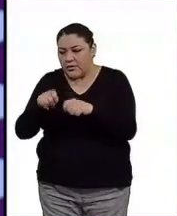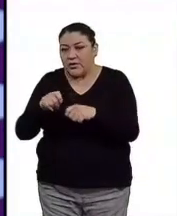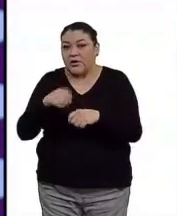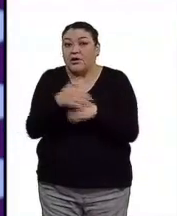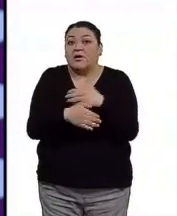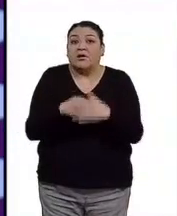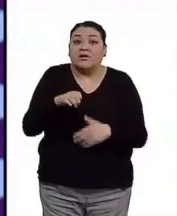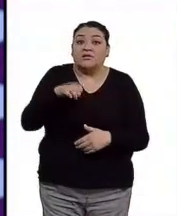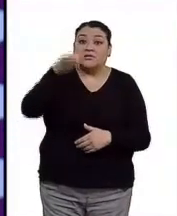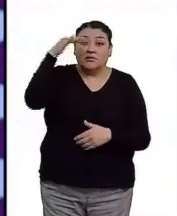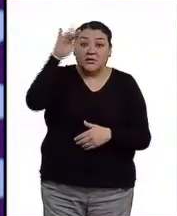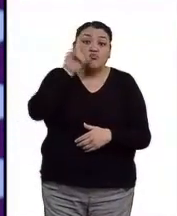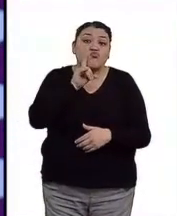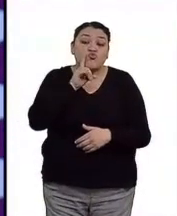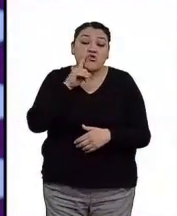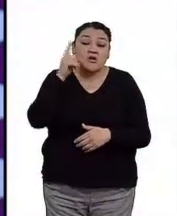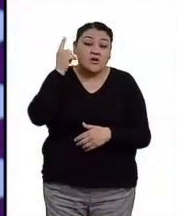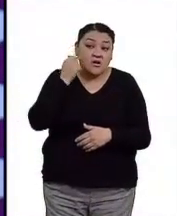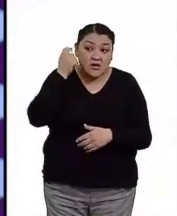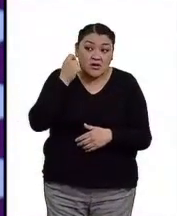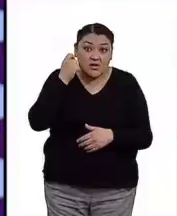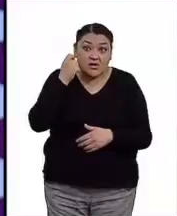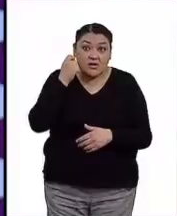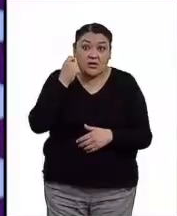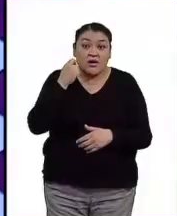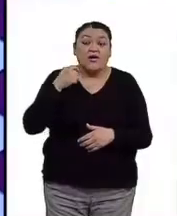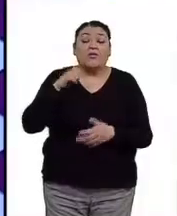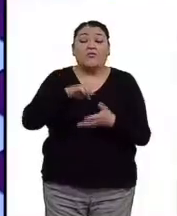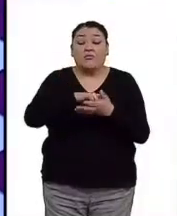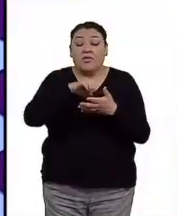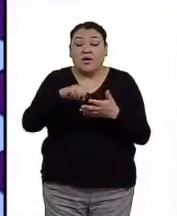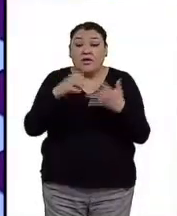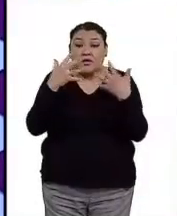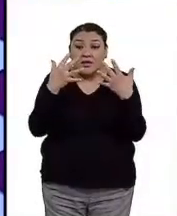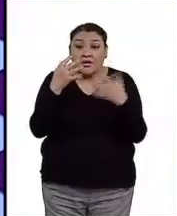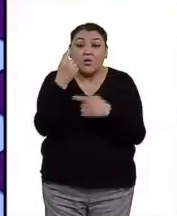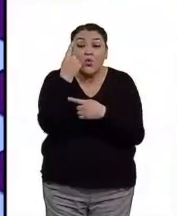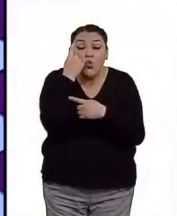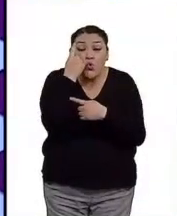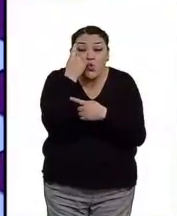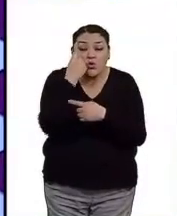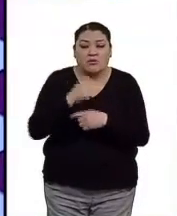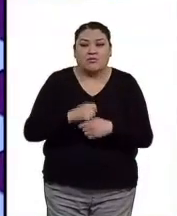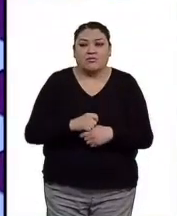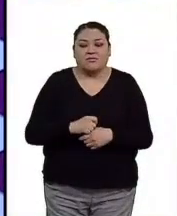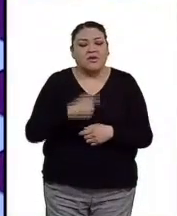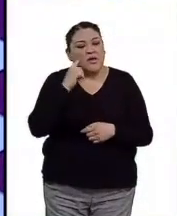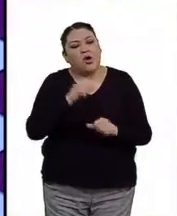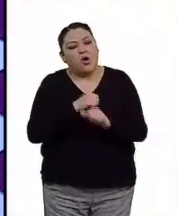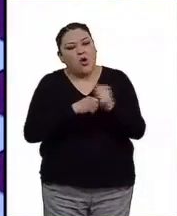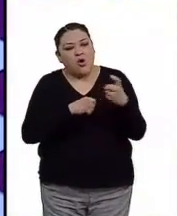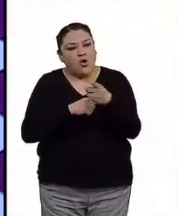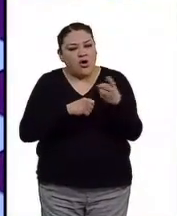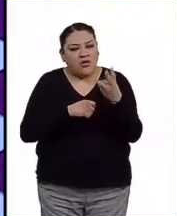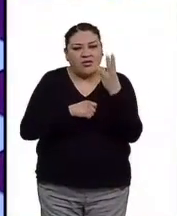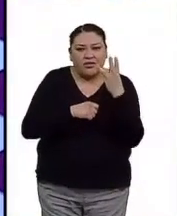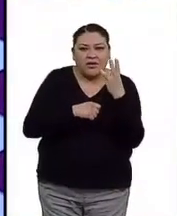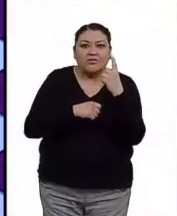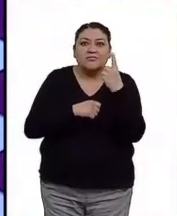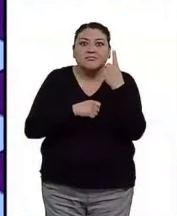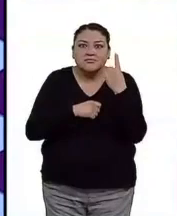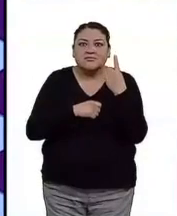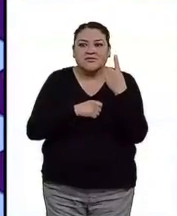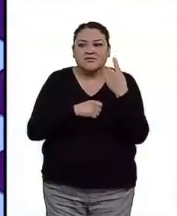jubilación, solamente 1 de cada 10 mujeres tendrán acceso a una pensión, mientras que 3 de cada 10 hombres estarán en ese mismo caso.